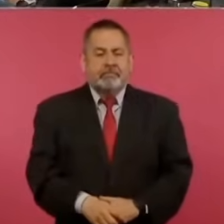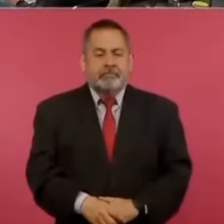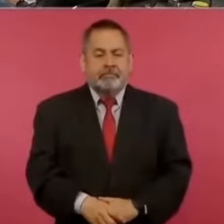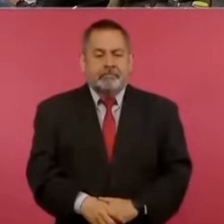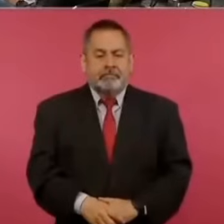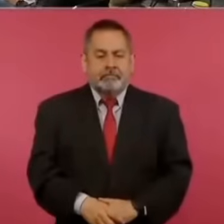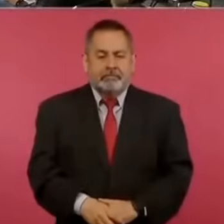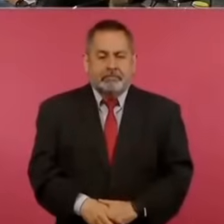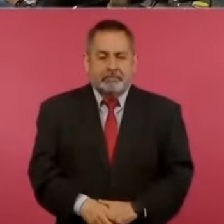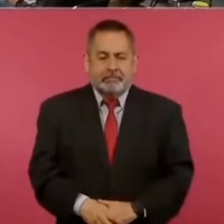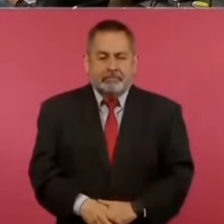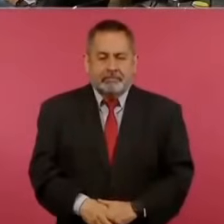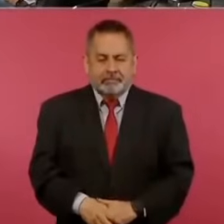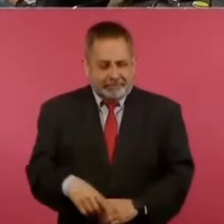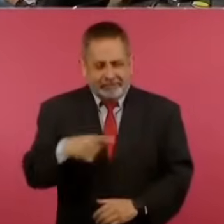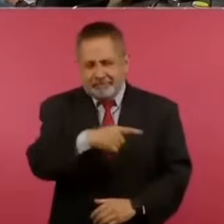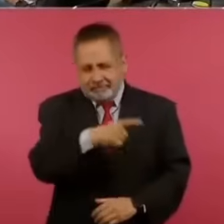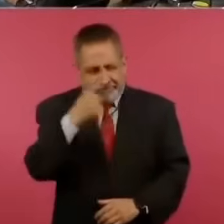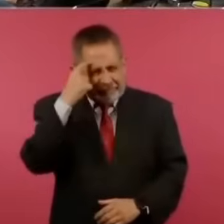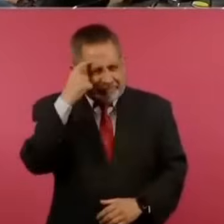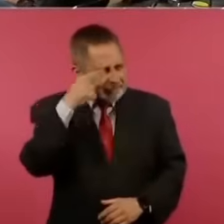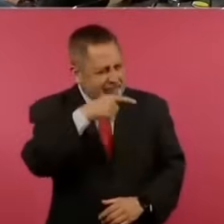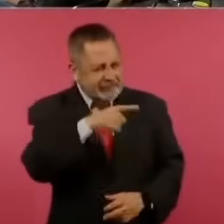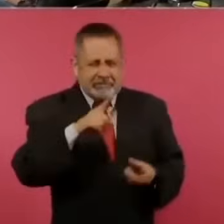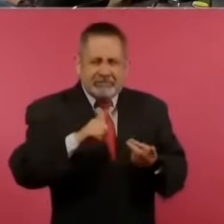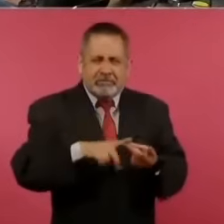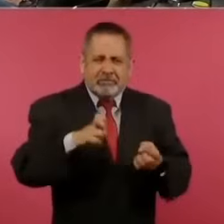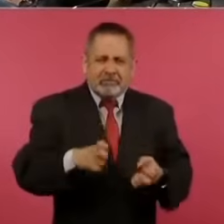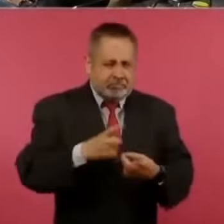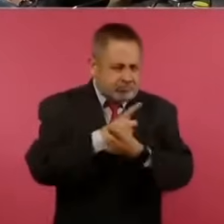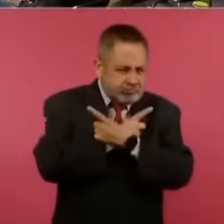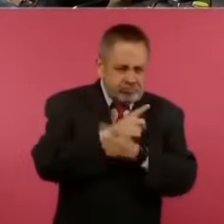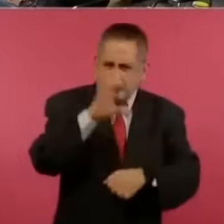Pero esta es la estatura moral